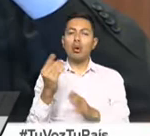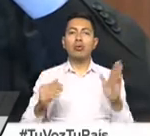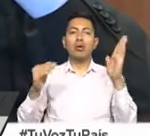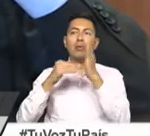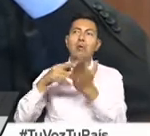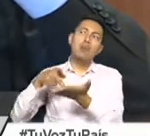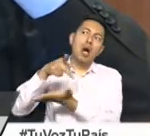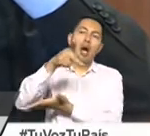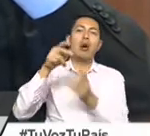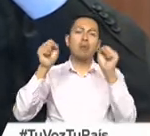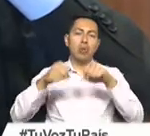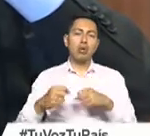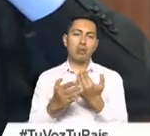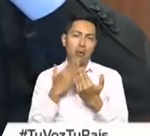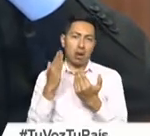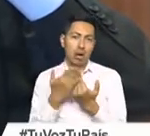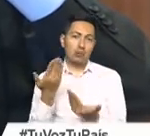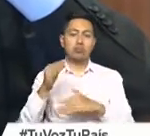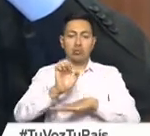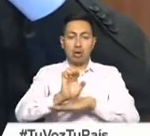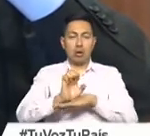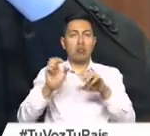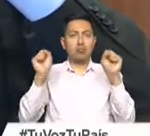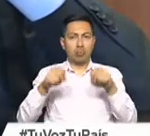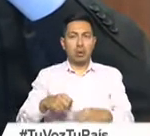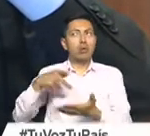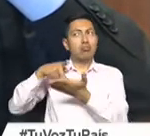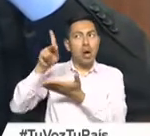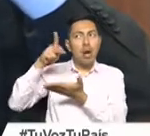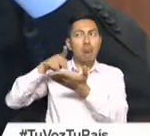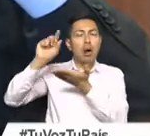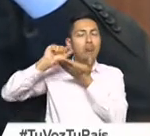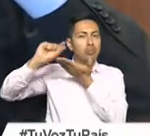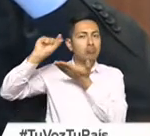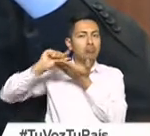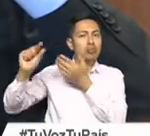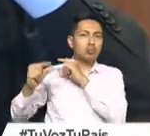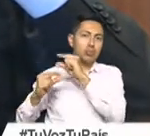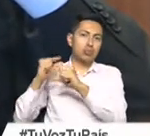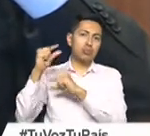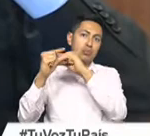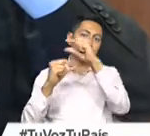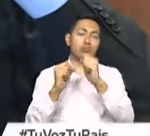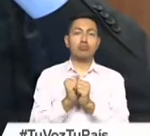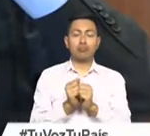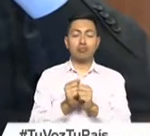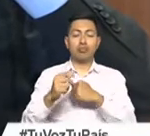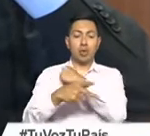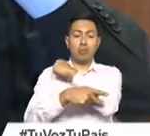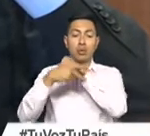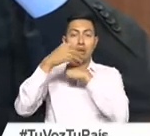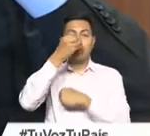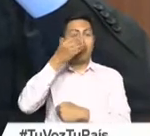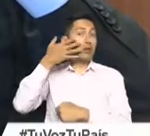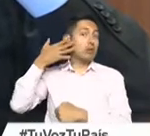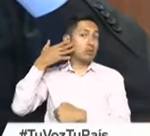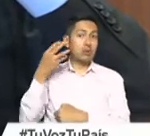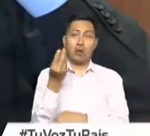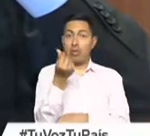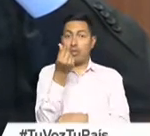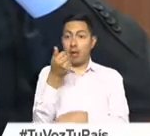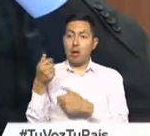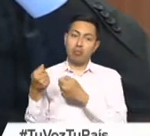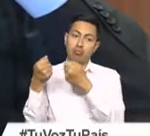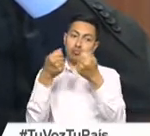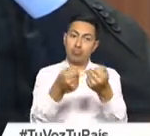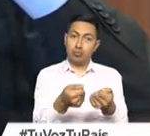viable para que el país pueda cancelar esta deuda. Petroamazonas emitió unos bonos, los cuales nos